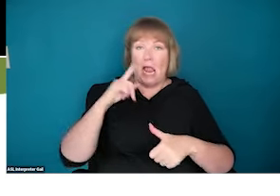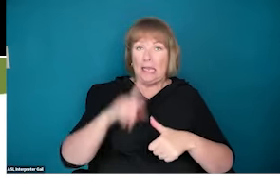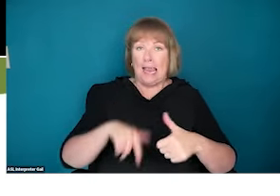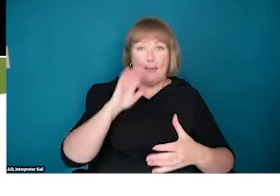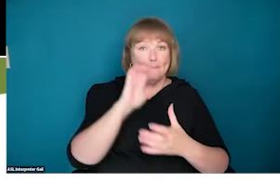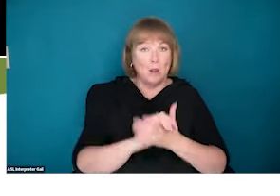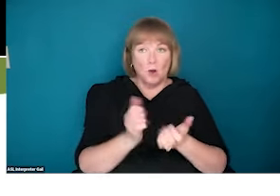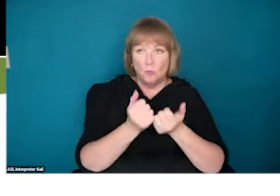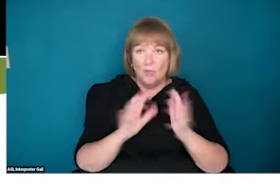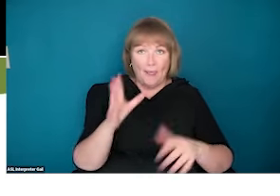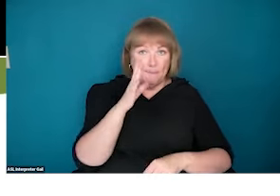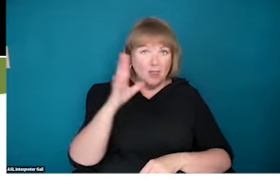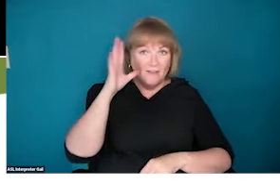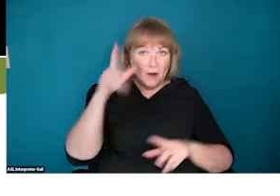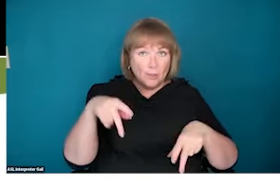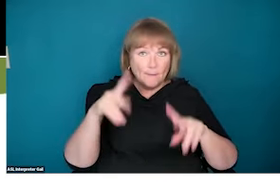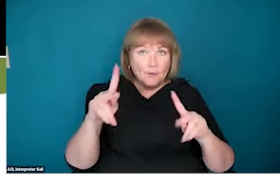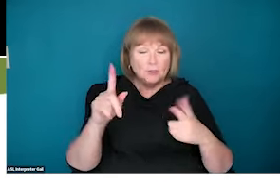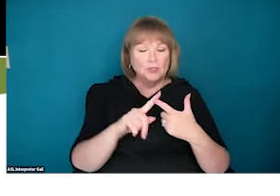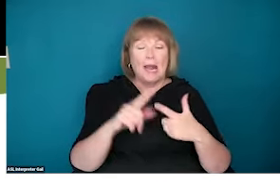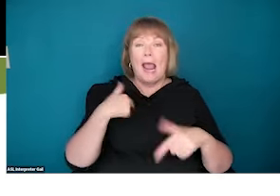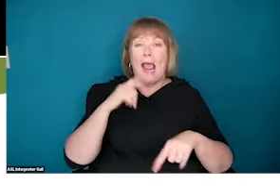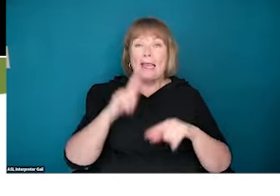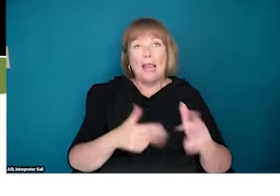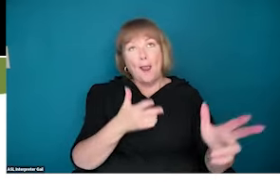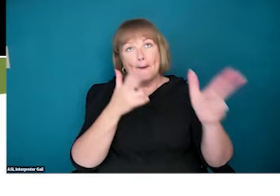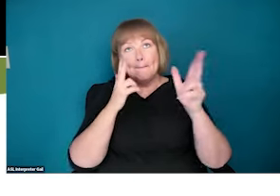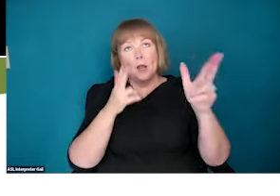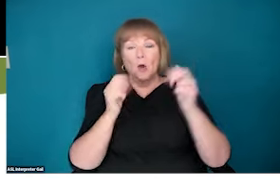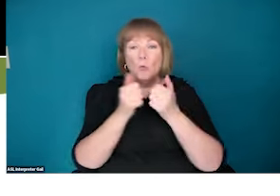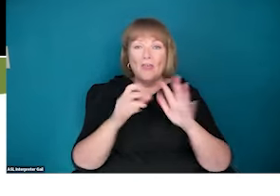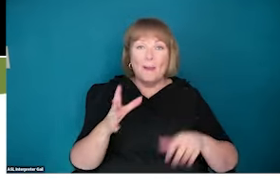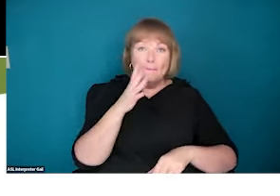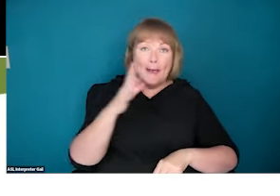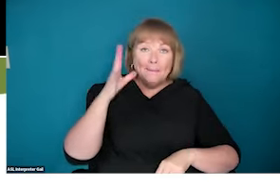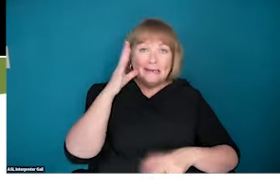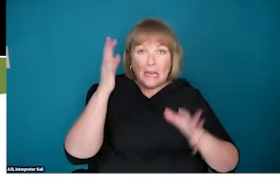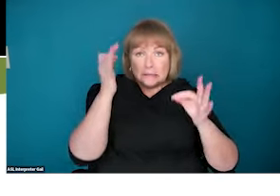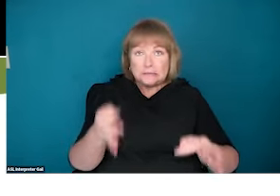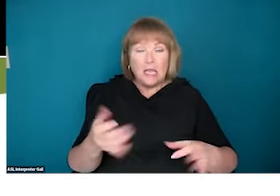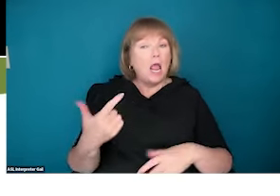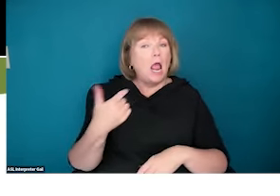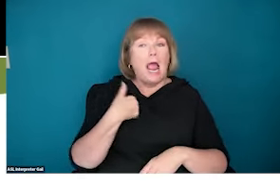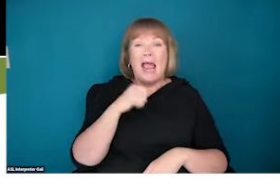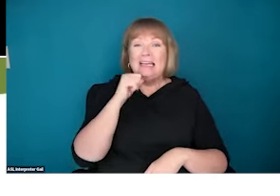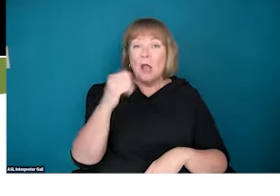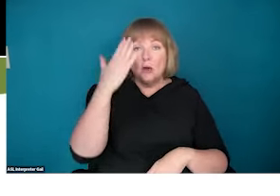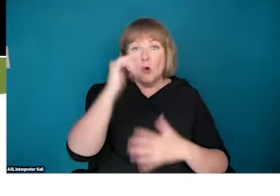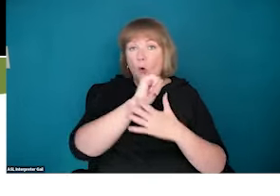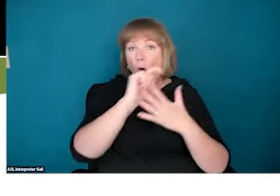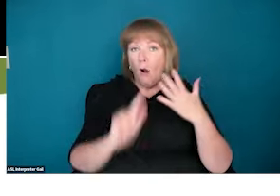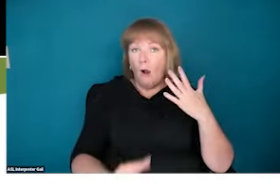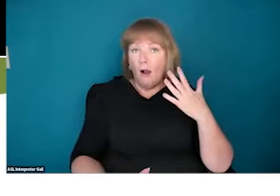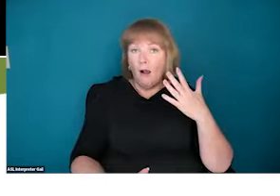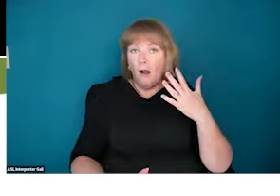custodia, que usted no puede casarse sin el permiso de sus madres, usted no puede hacer